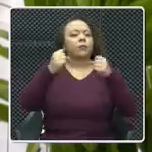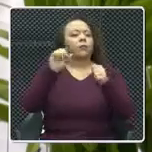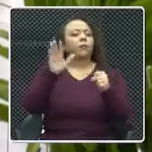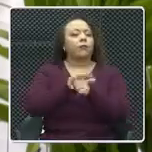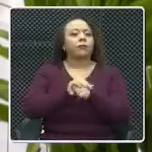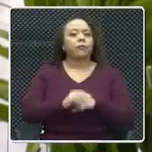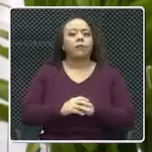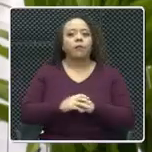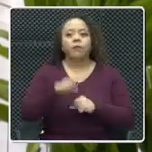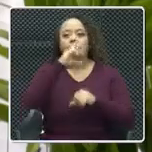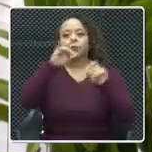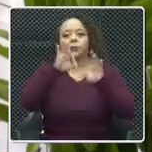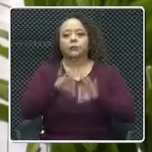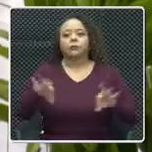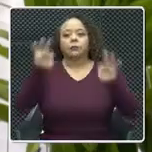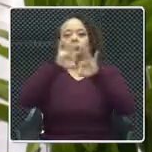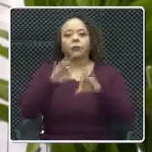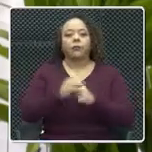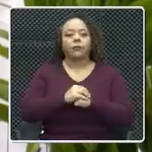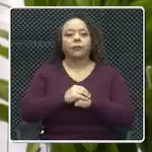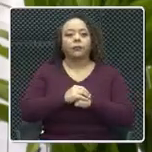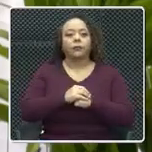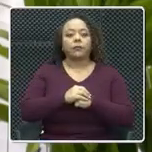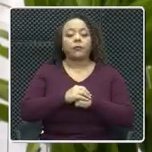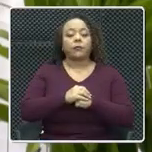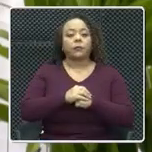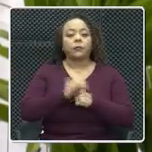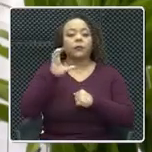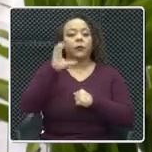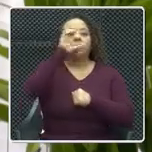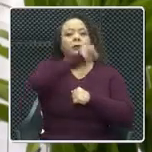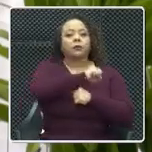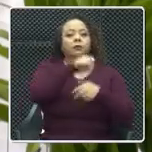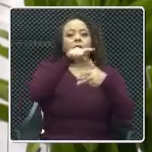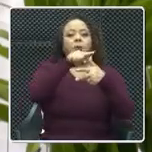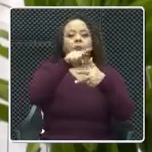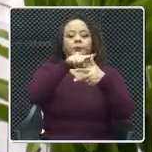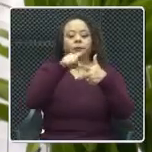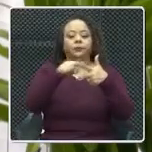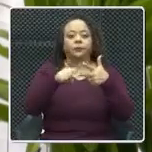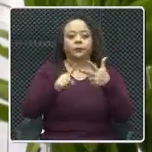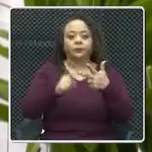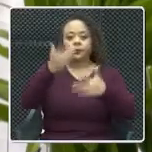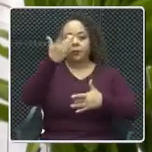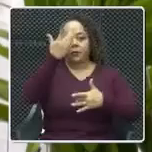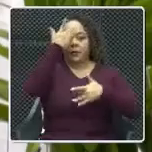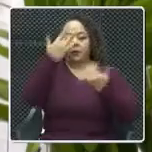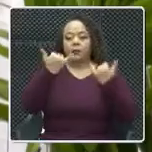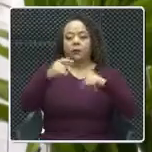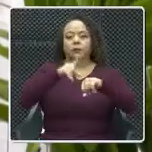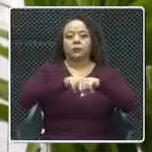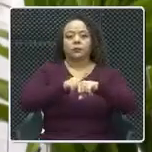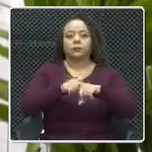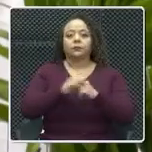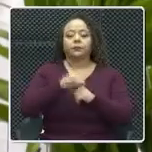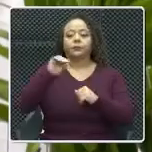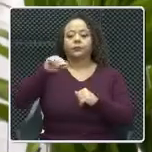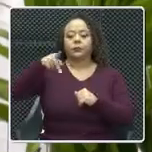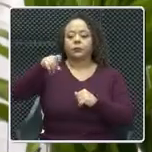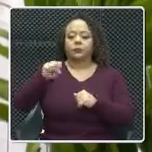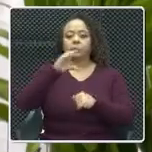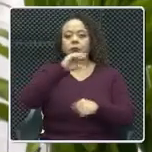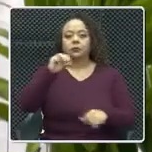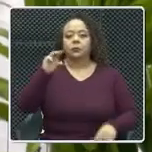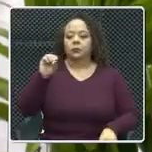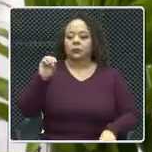y la importancia de identificar las tres enfermedades que en este momento la OPS y la